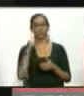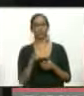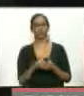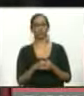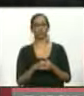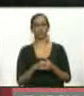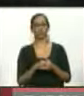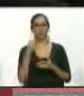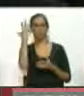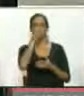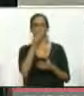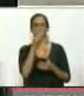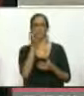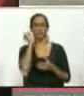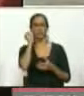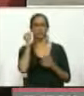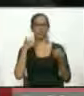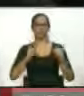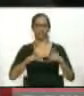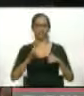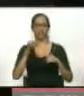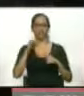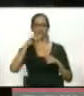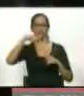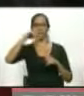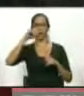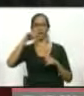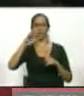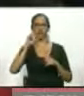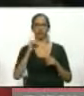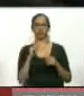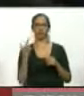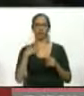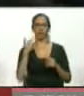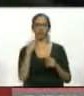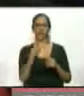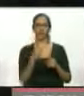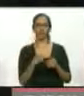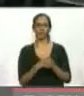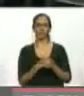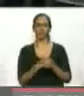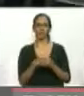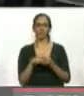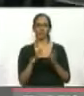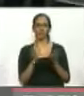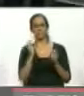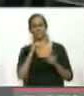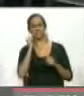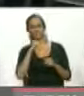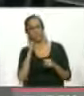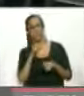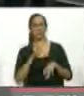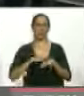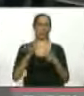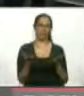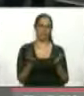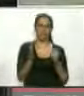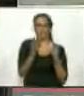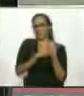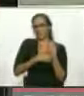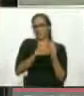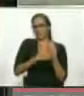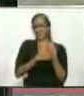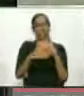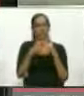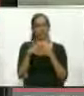hermosa dama hija de patricia poleo que patricia le tuvo que tapa en la balanza porque una es un imperio